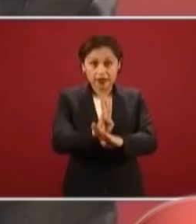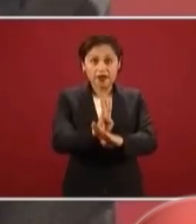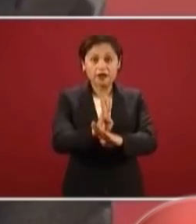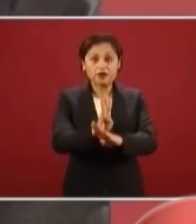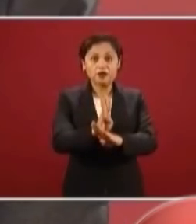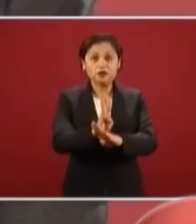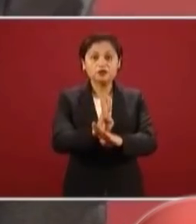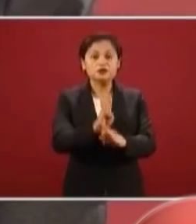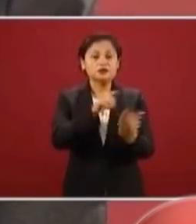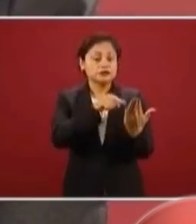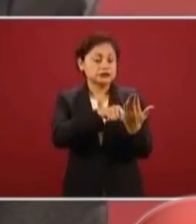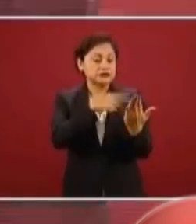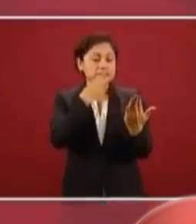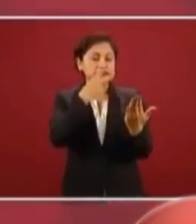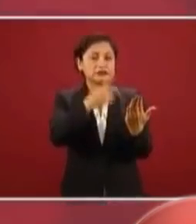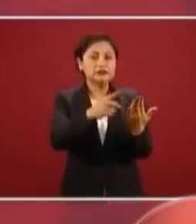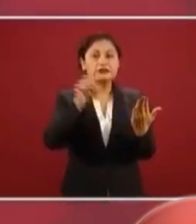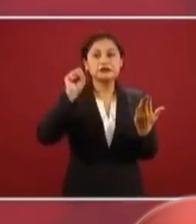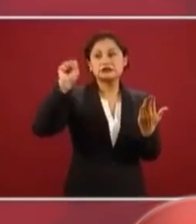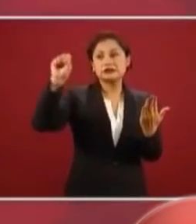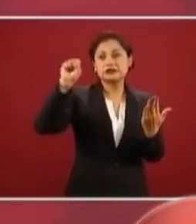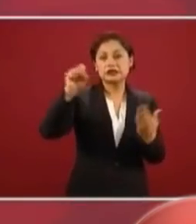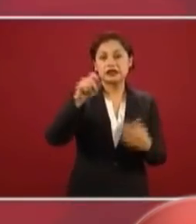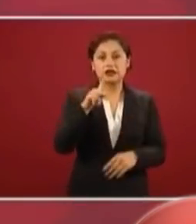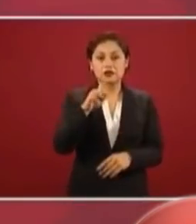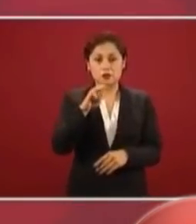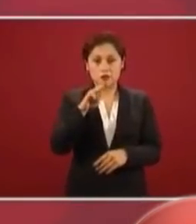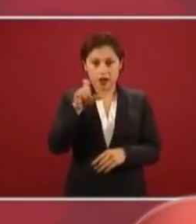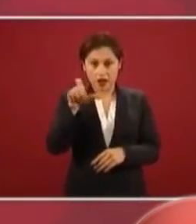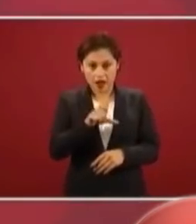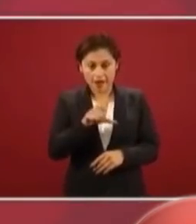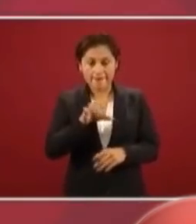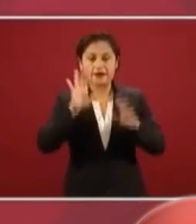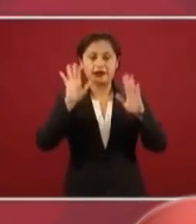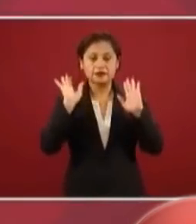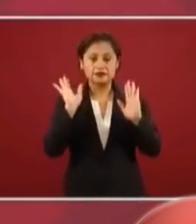sindicato petrolero, ¿sí?, desde la época